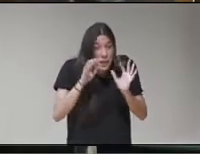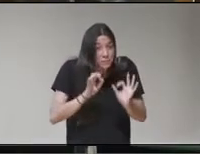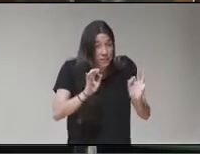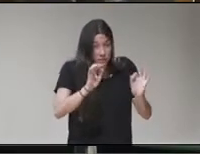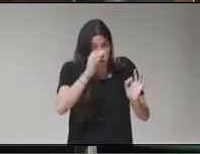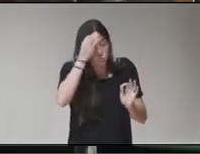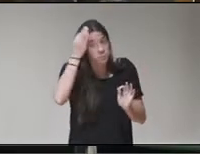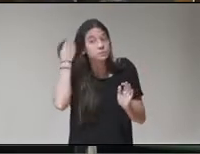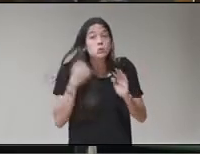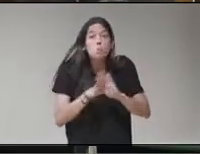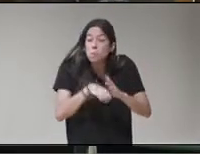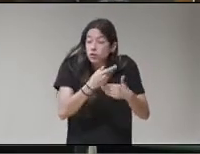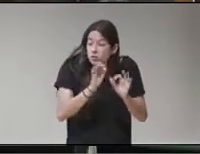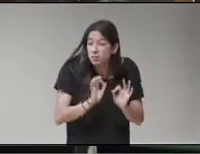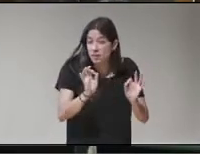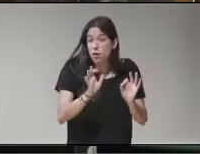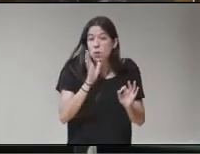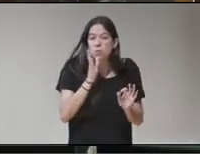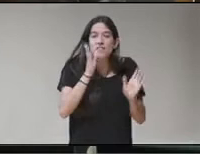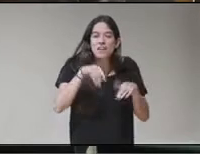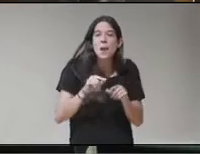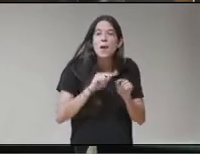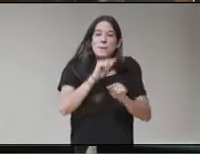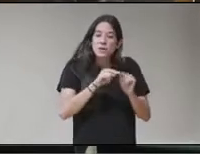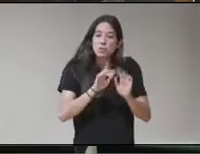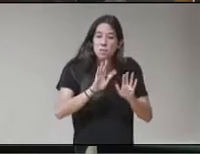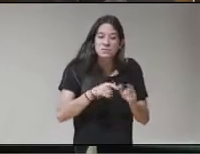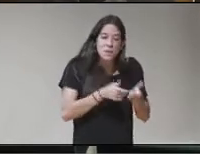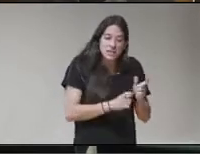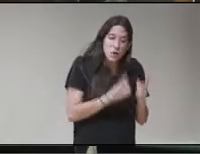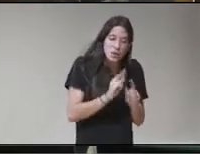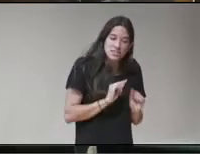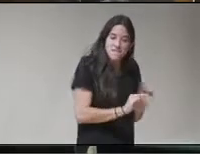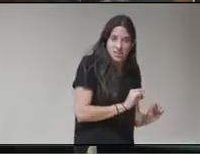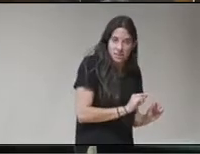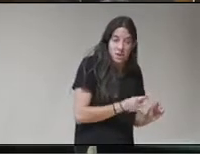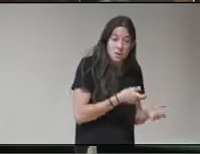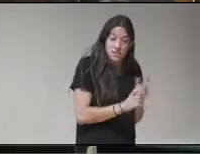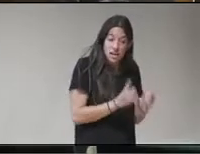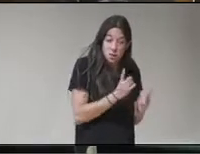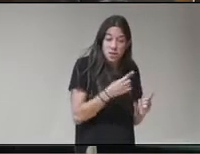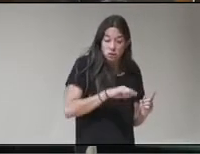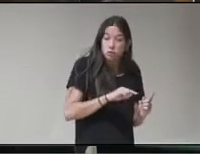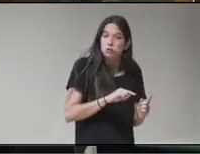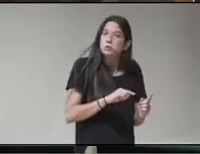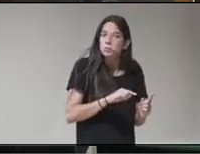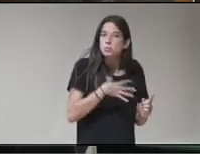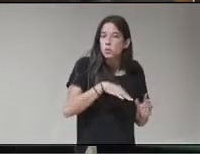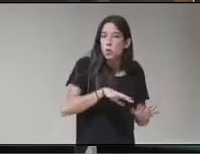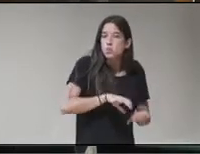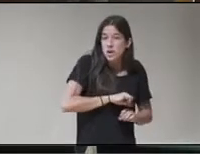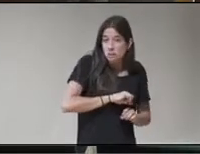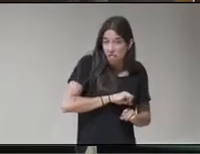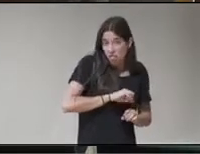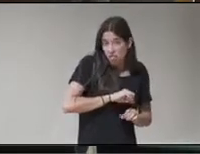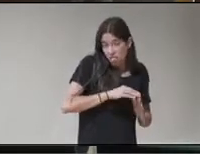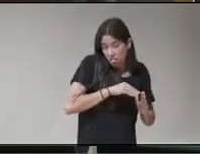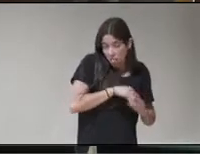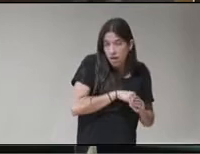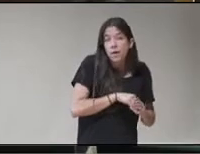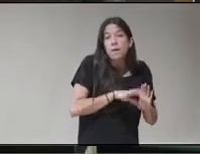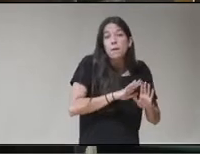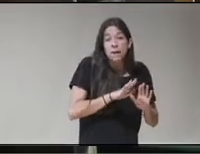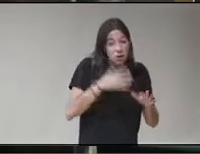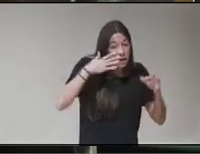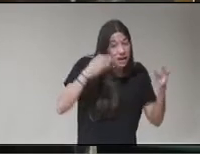específico, porque los virus solo infectan a unas pocas bacterias, aquellas para las cuales son huéspedes, pero que no tienen nada